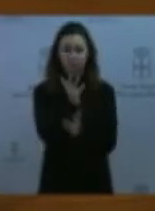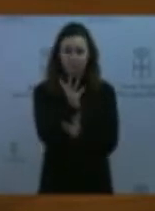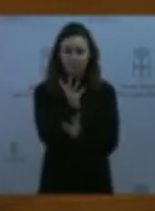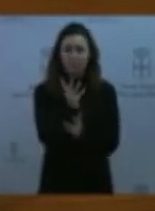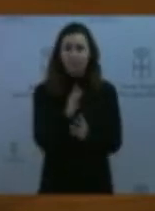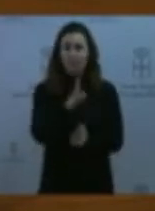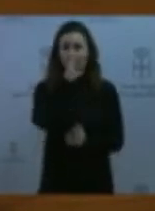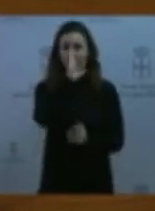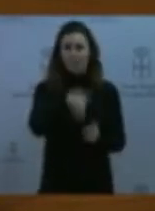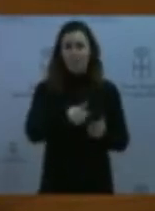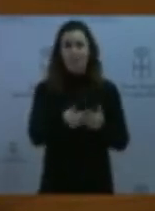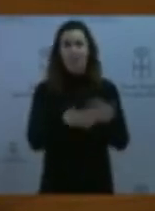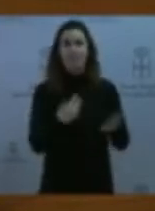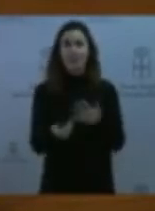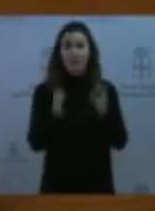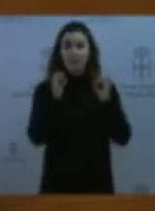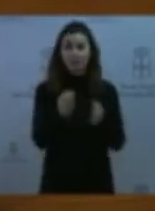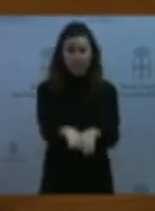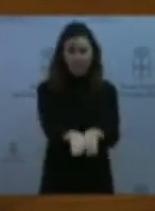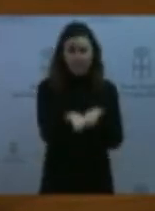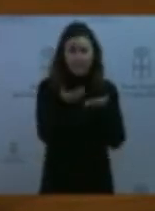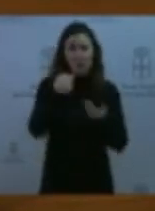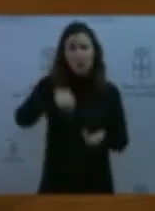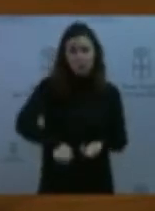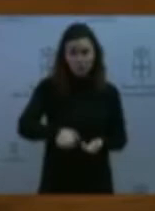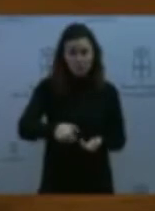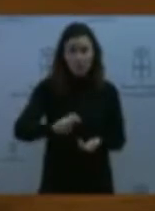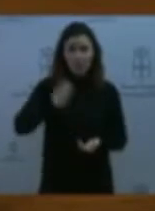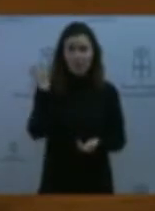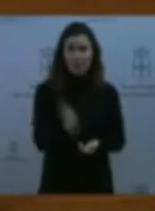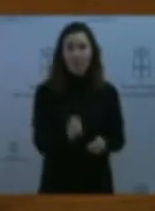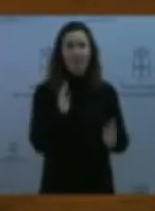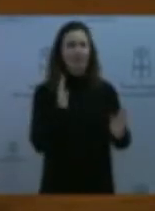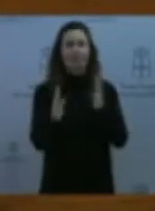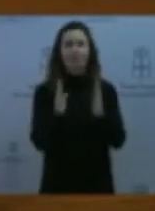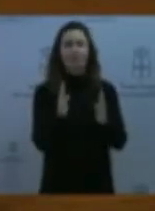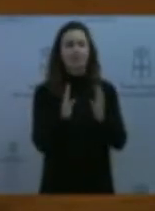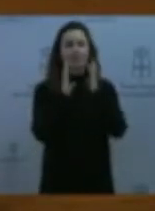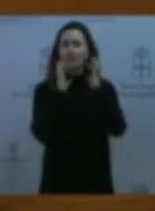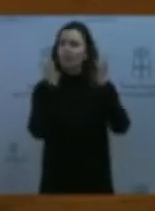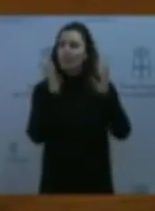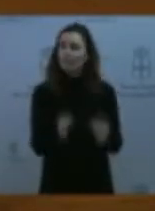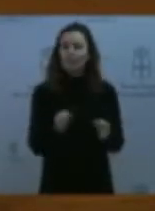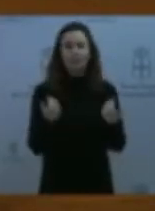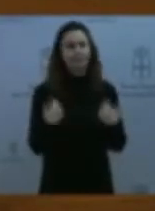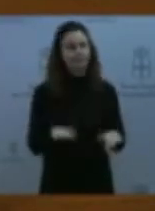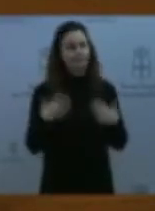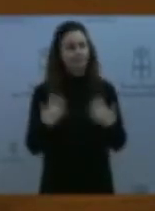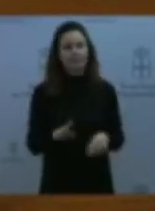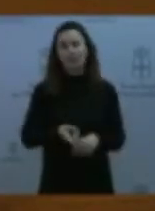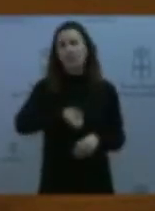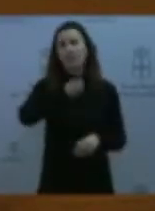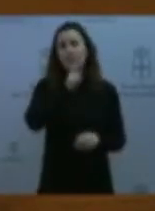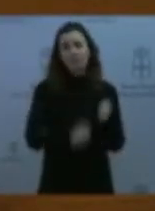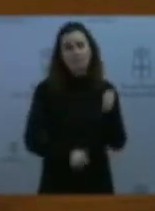sur. Era una época que va a resultar, lógicamente, la más compleja en materia de incendios forestales. Entonces,